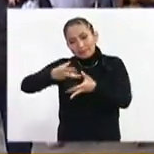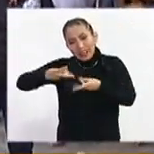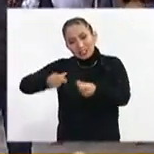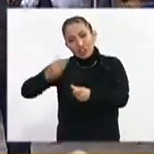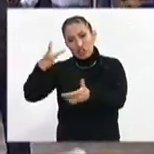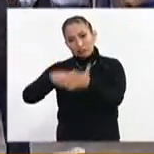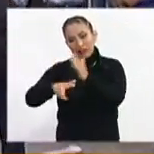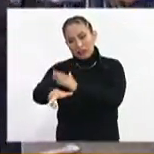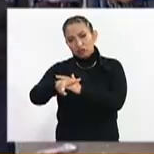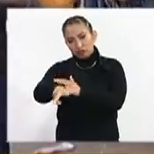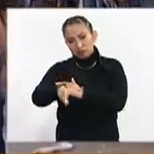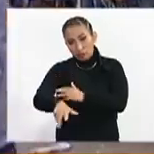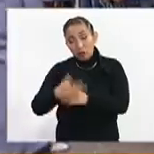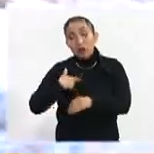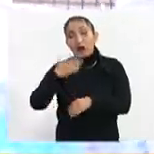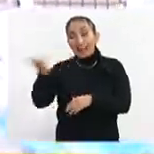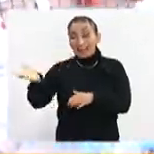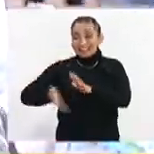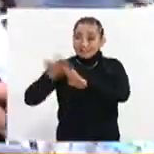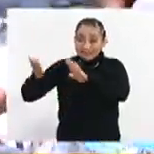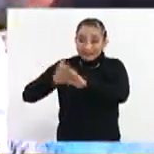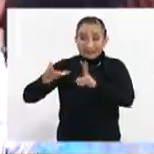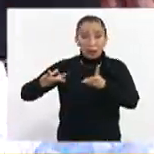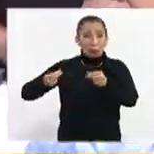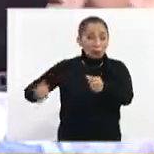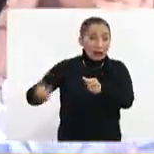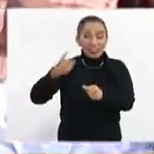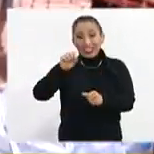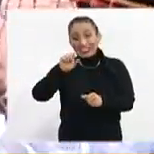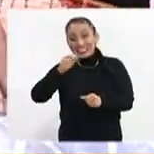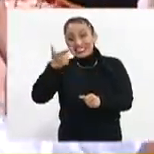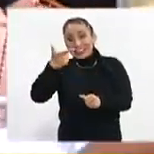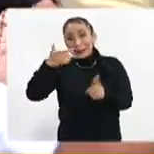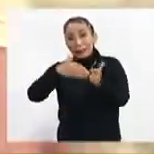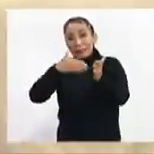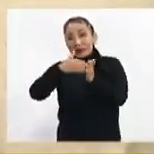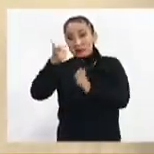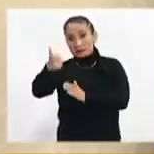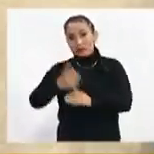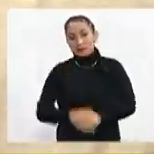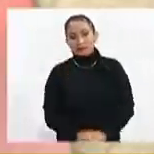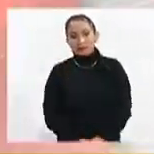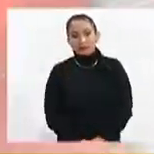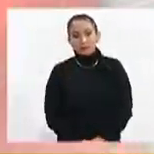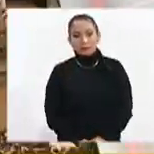para 2018. Informó que la reconstrucción costará al menos 37,000 millones de pesos.